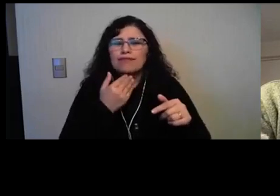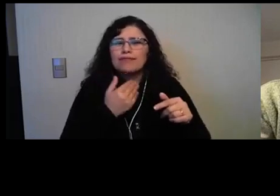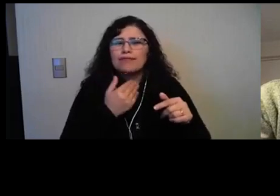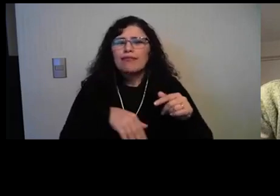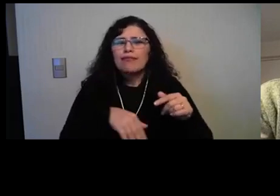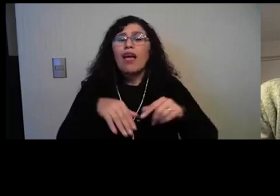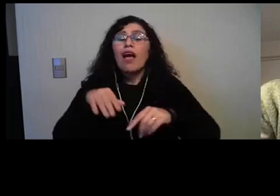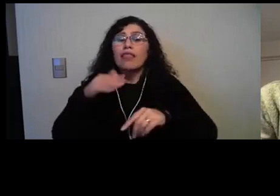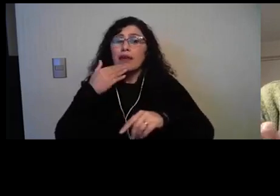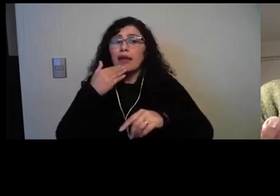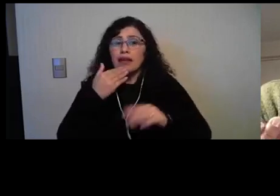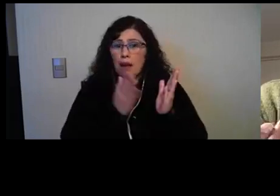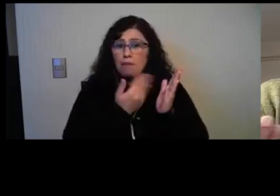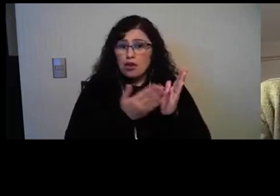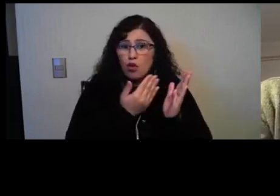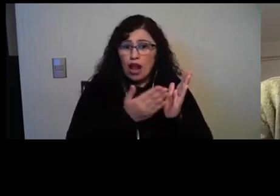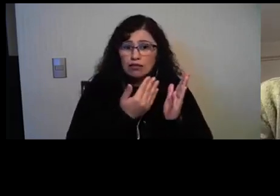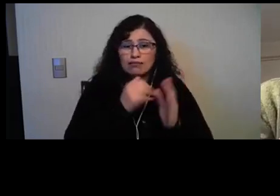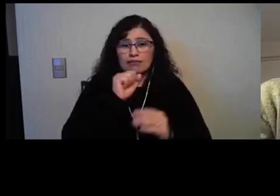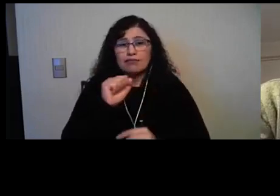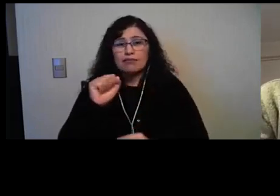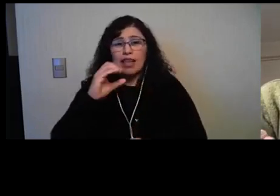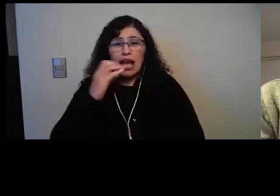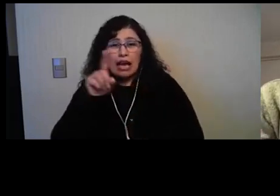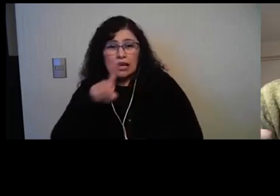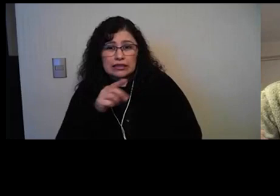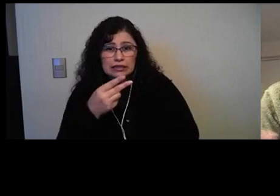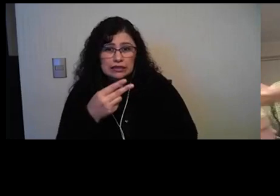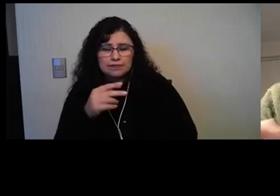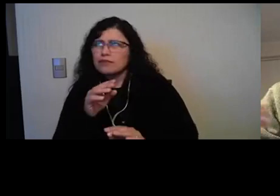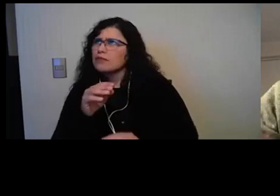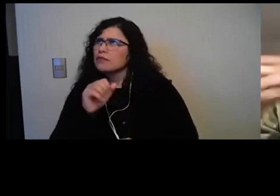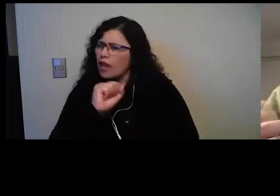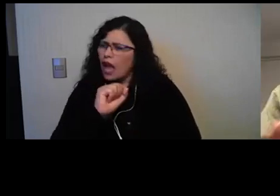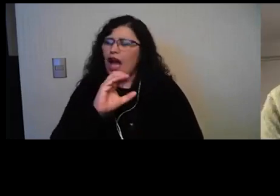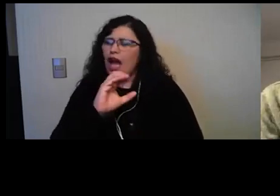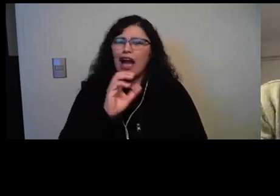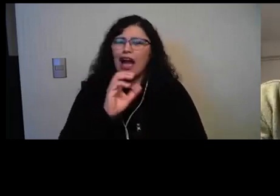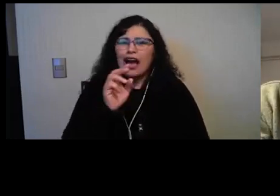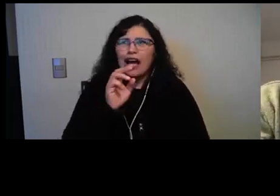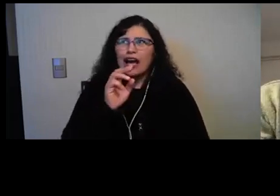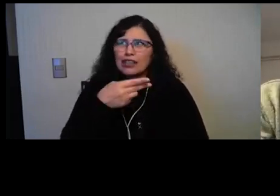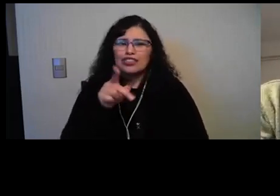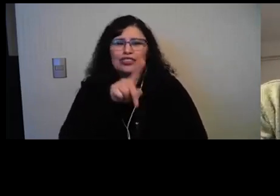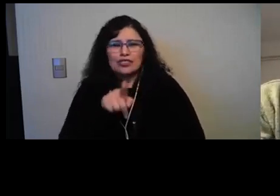Asociación Chilena de Seguridad. Entonces, posterior a la presentación es lo que voy a compartir con ustedes a través de